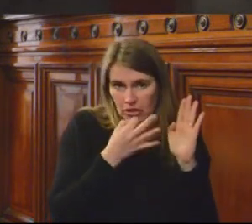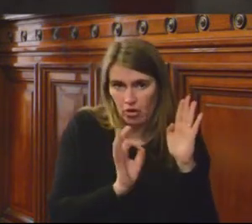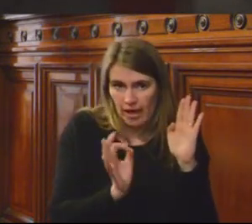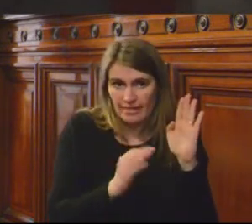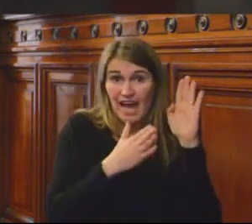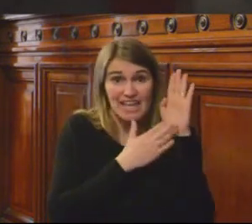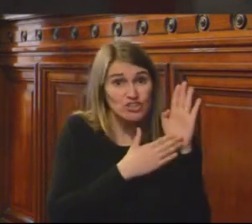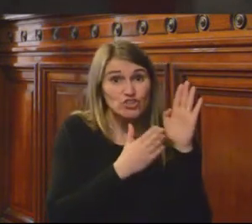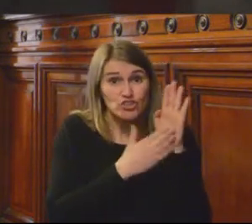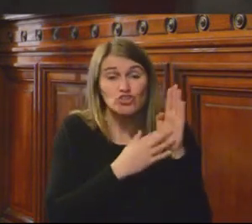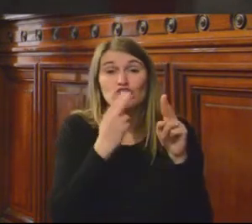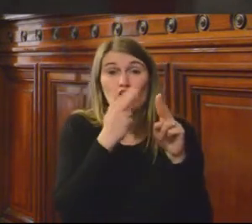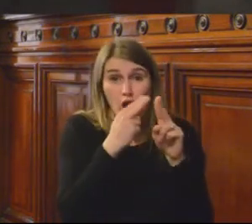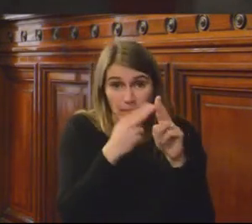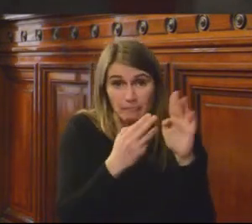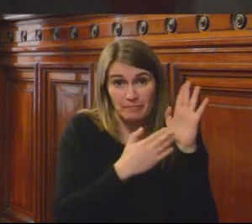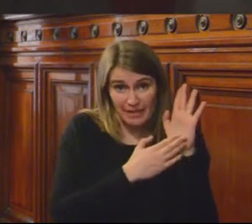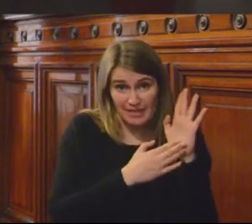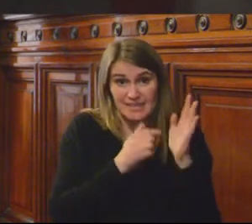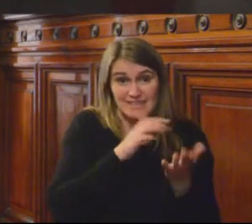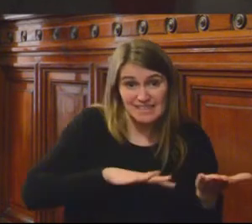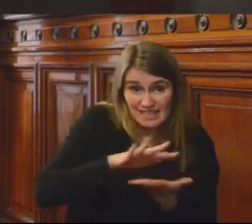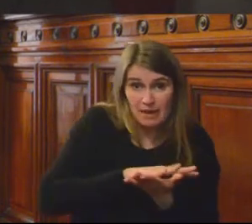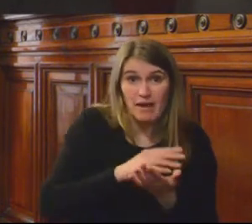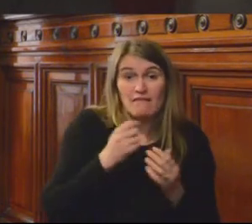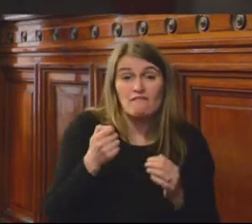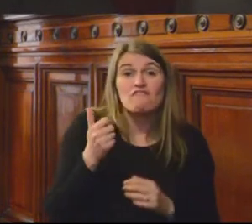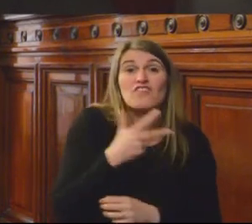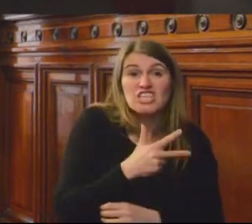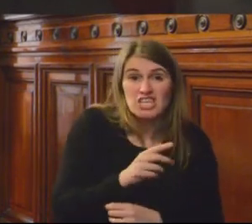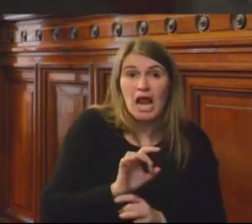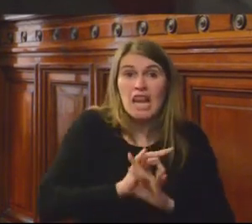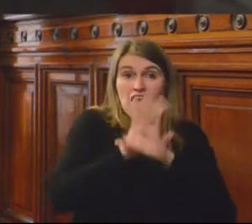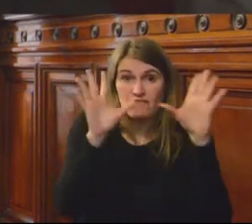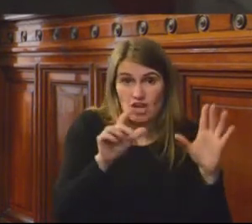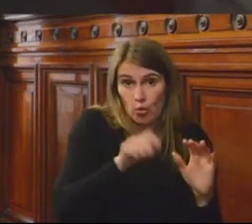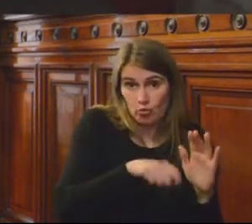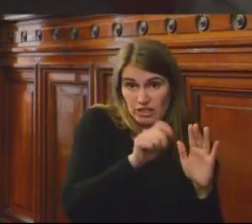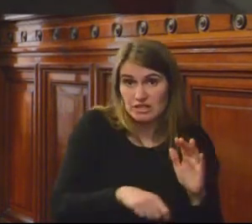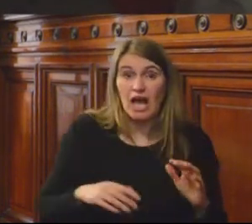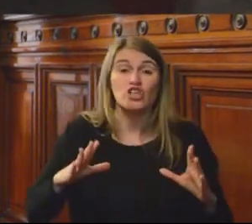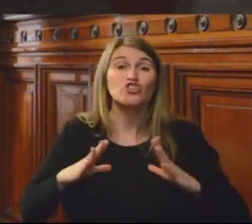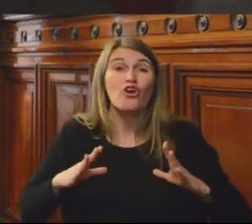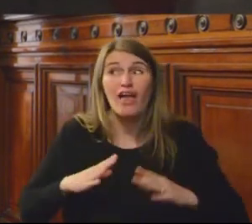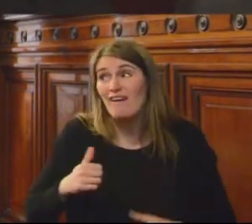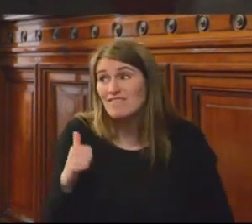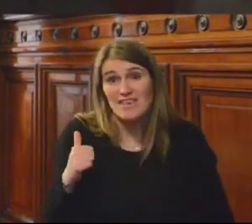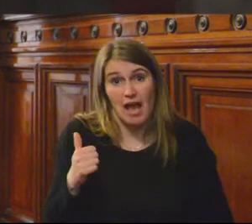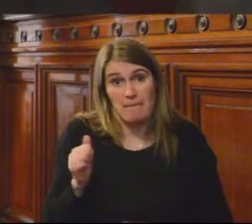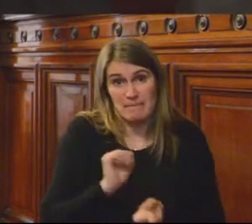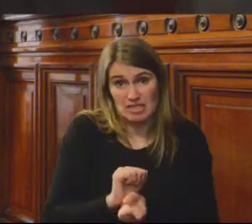Aquí están sus nombres, el sitio en el que están recluidos, la fecha en la cual fueron liberados y todavía están presos en